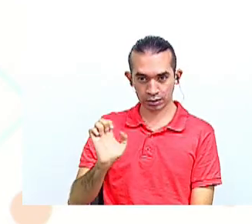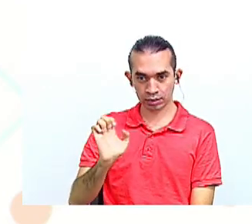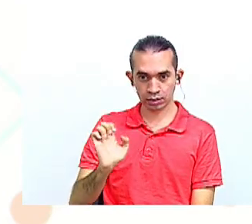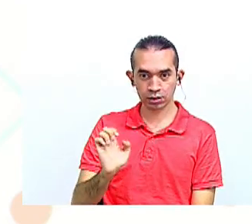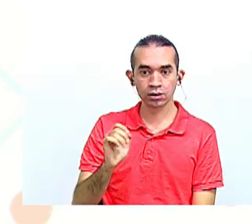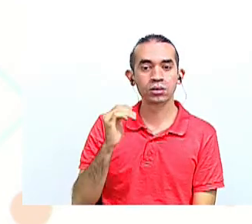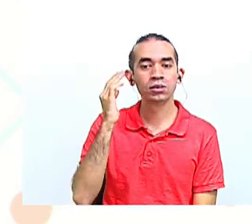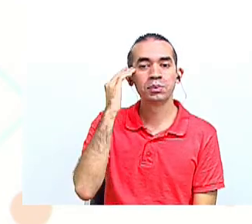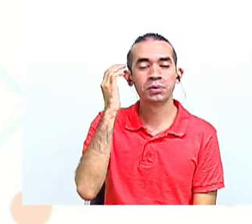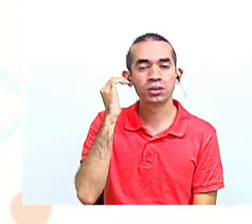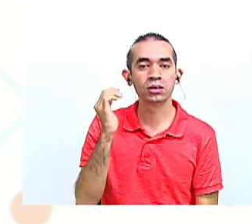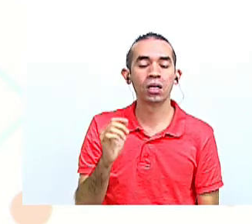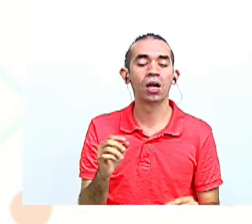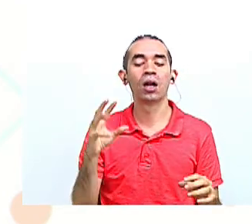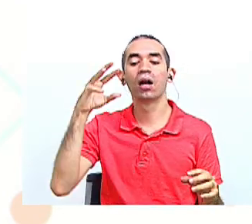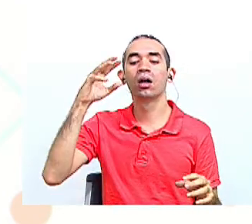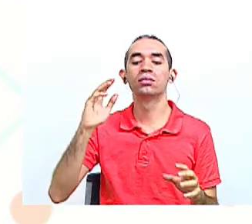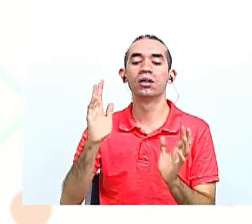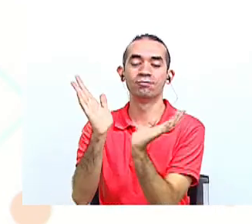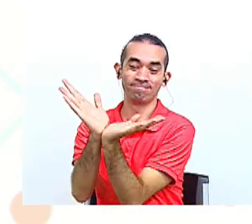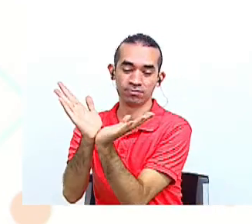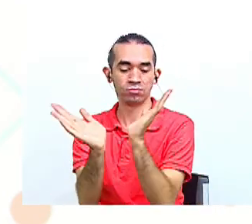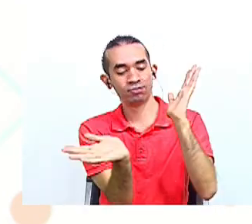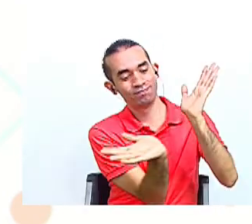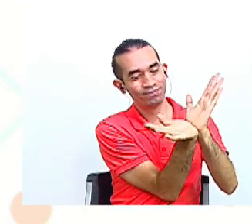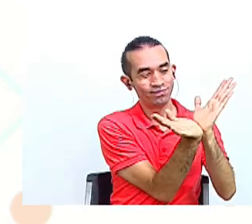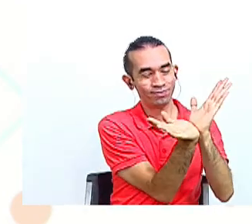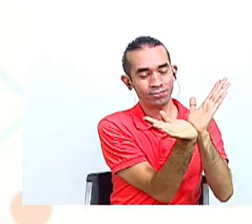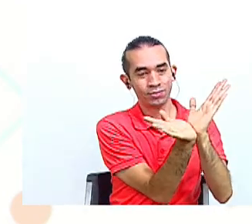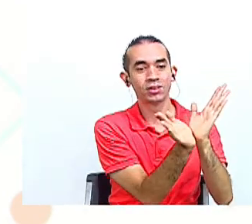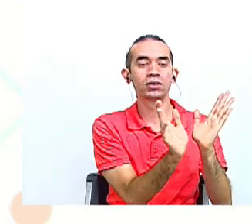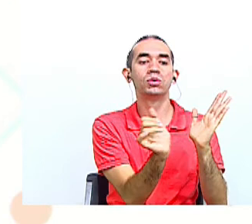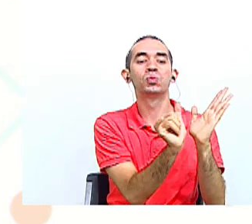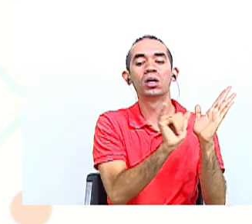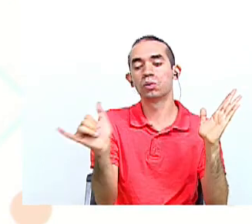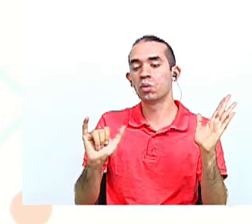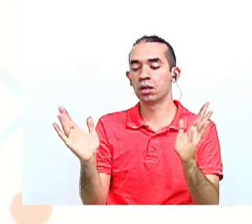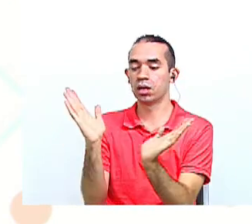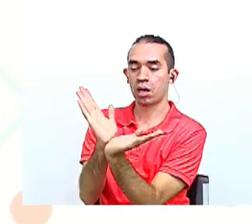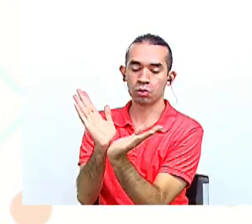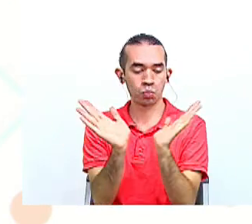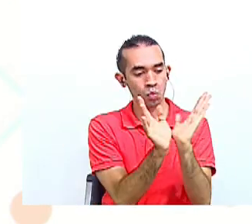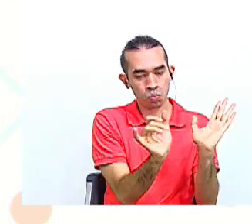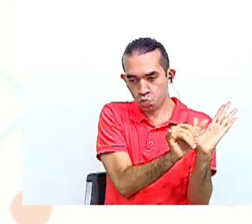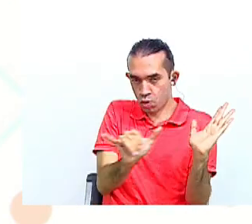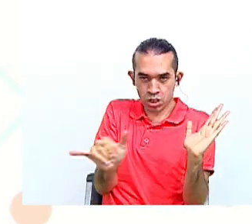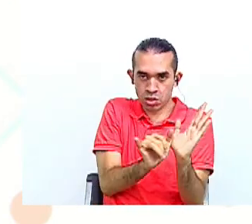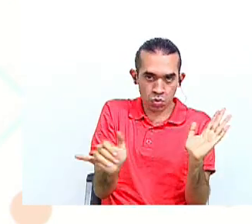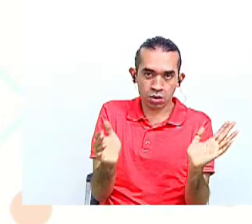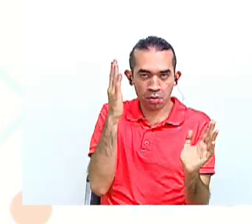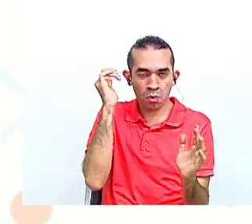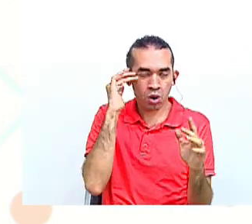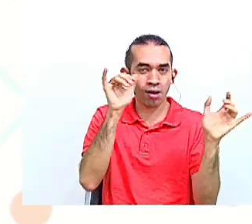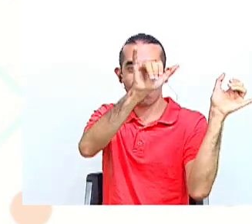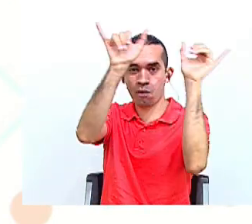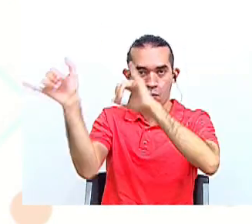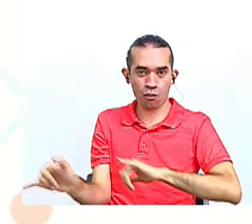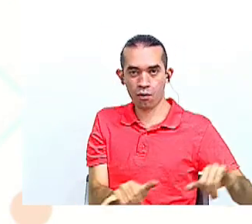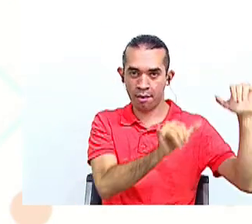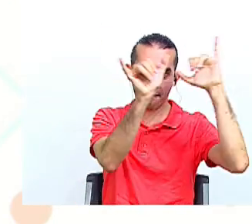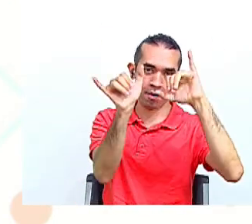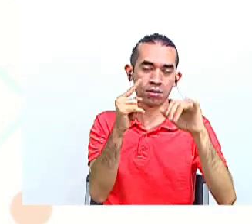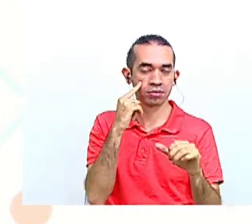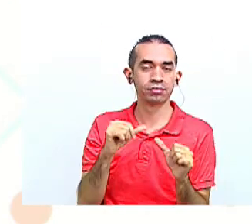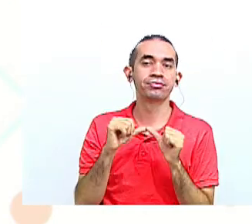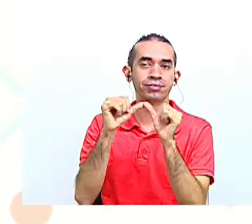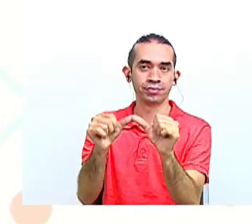porque son ángulos internos del polígono regular, y los ángulos internos serán congruentes. Continuemos.